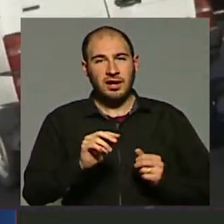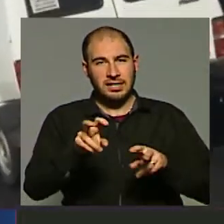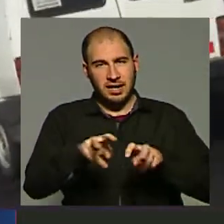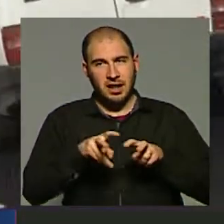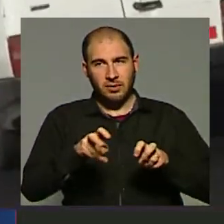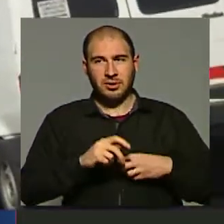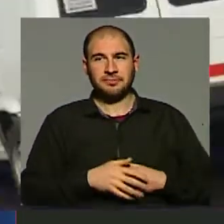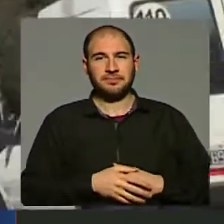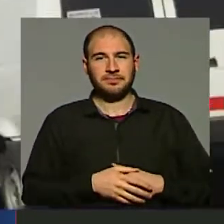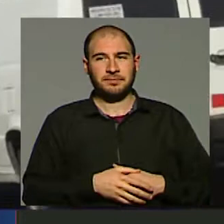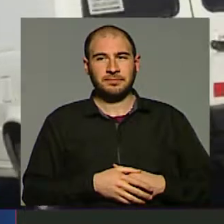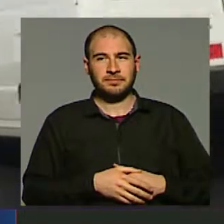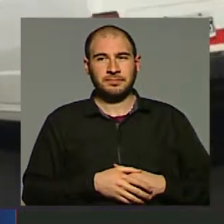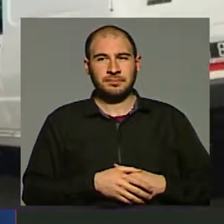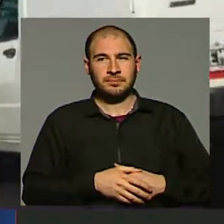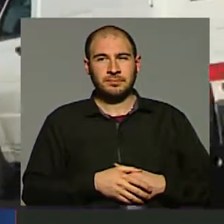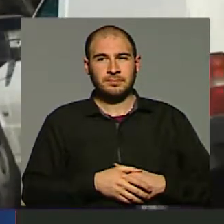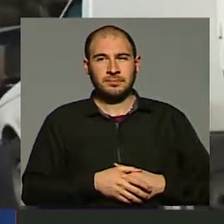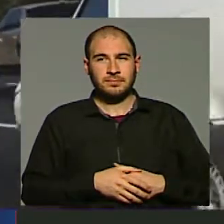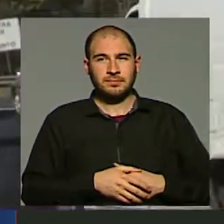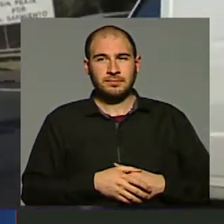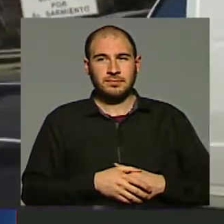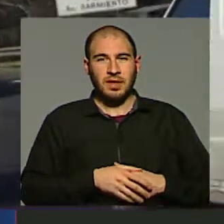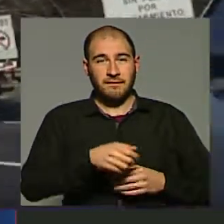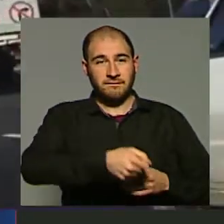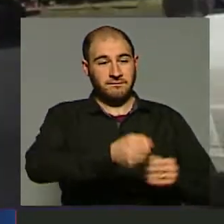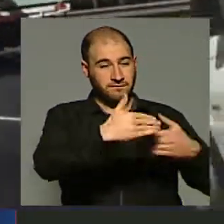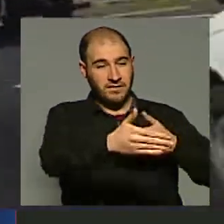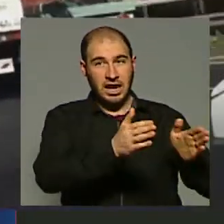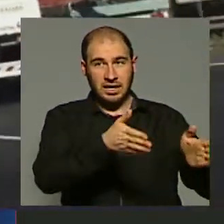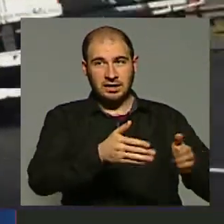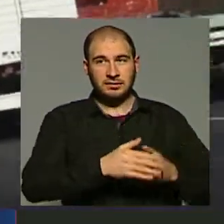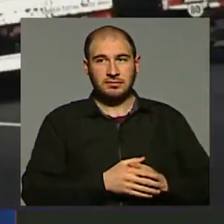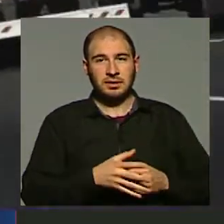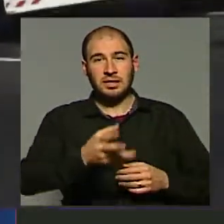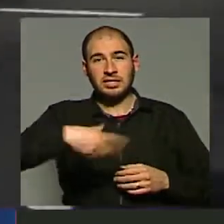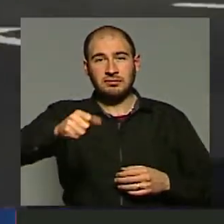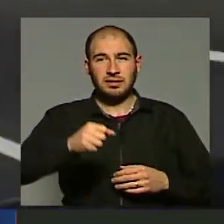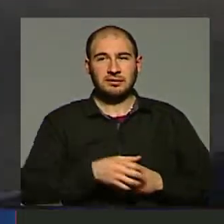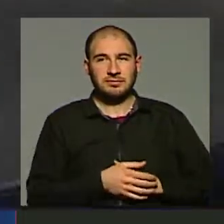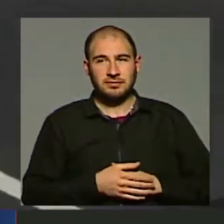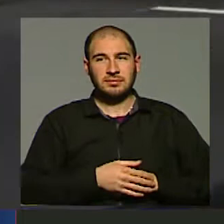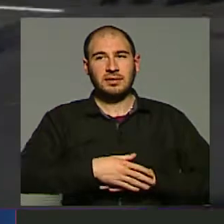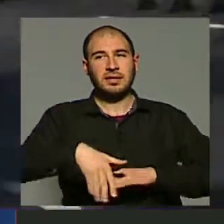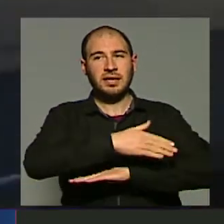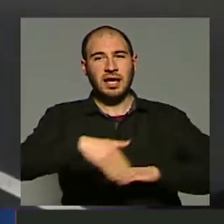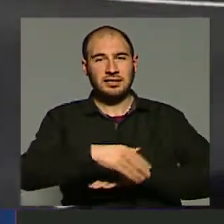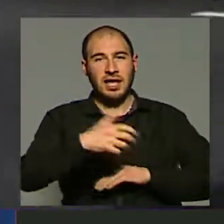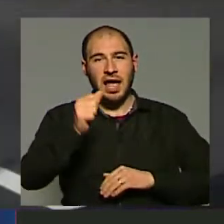dólares recaudado. La valija se retiró en